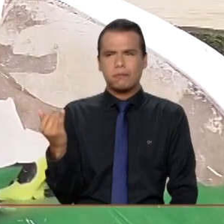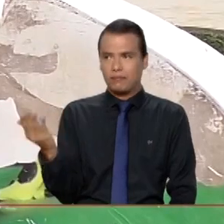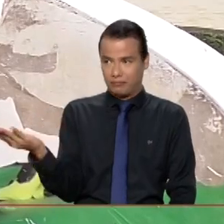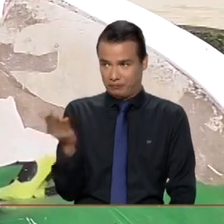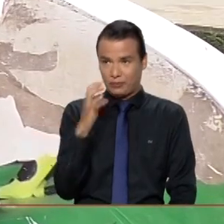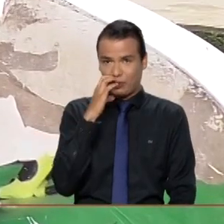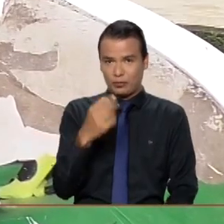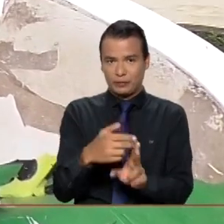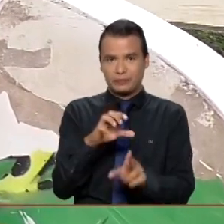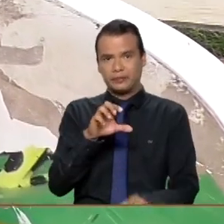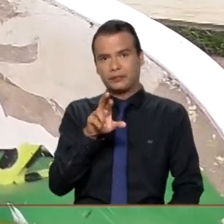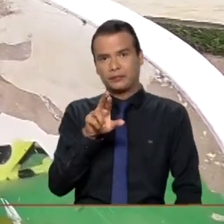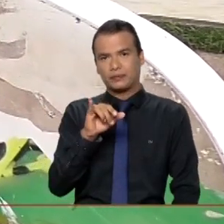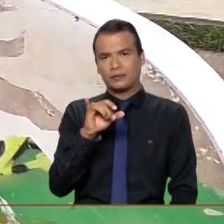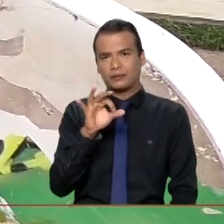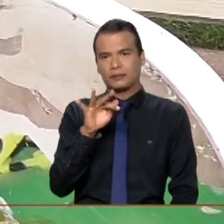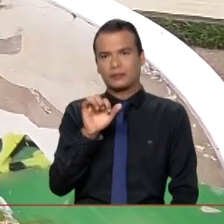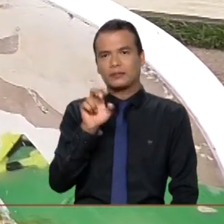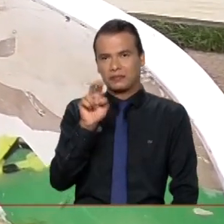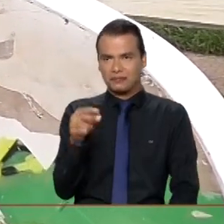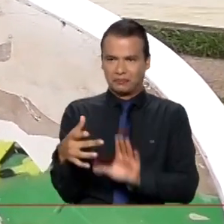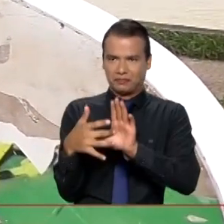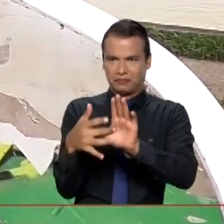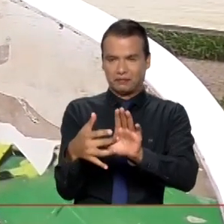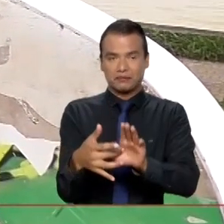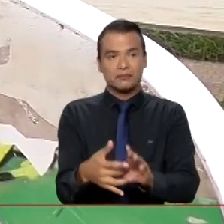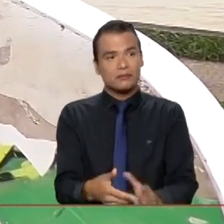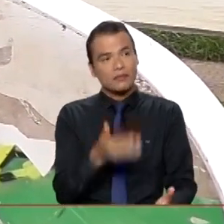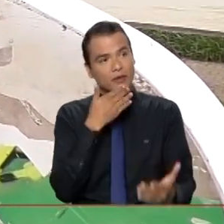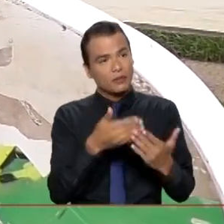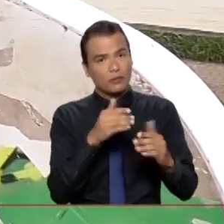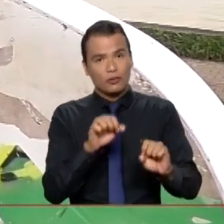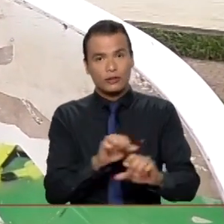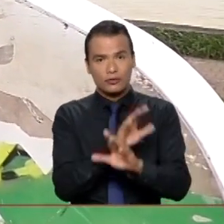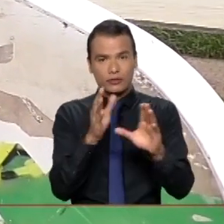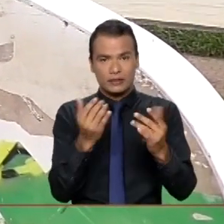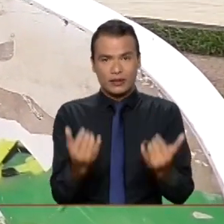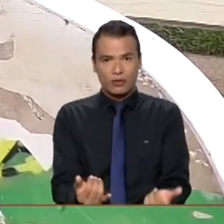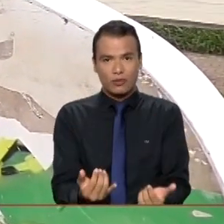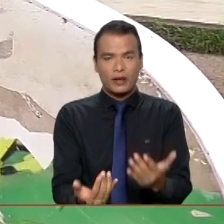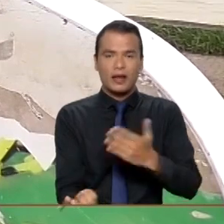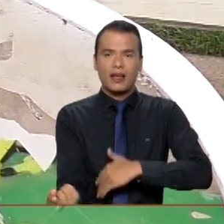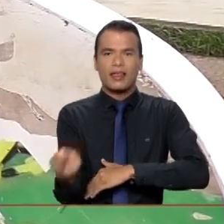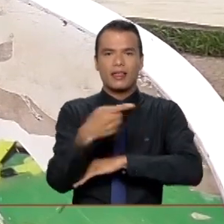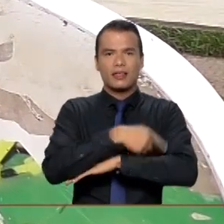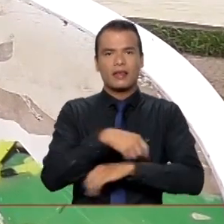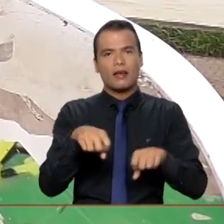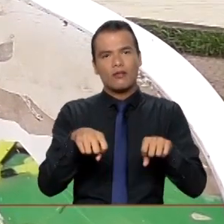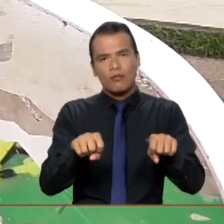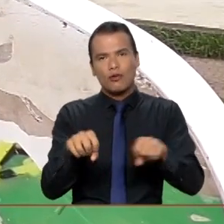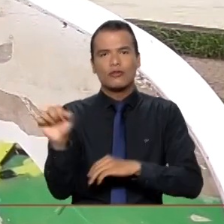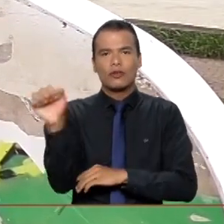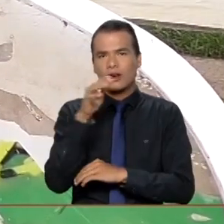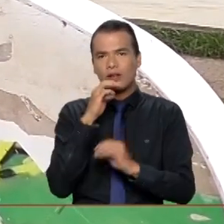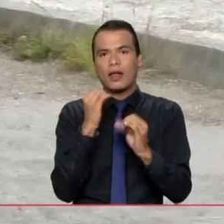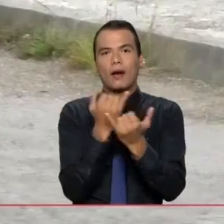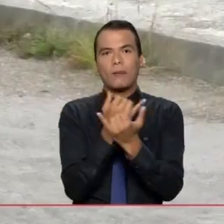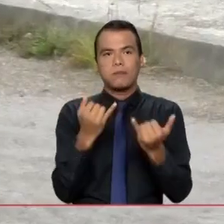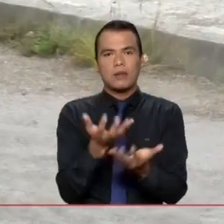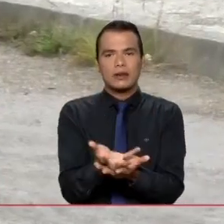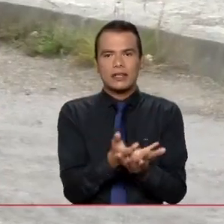Muy buenos días. En completa normalidad ha iniciado esta jornada del día sin carro y sin moto en la ciudad de Quibdó. Recordemos que esto